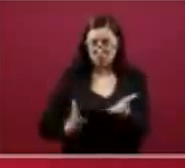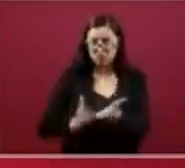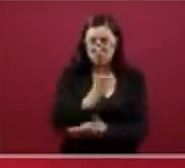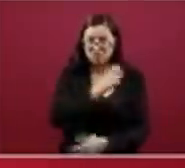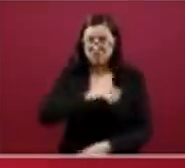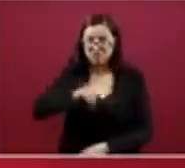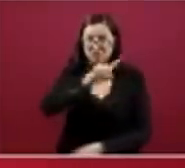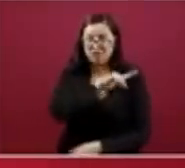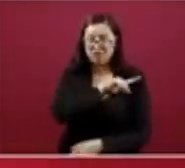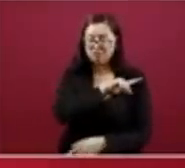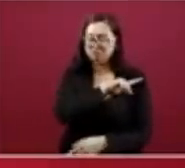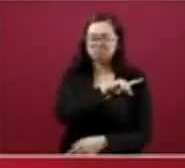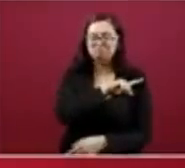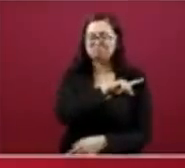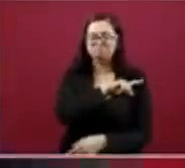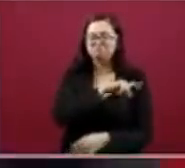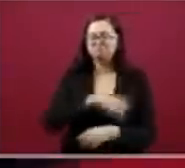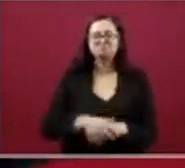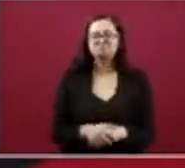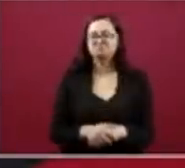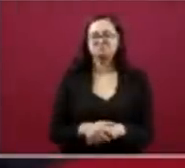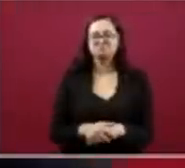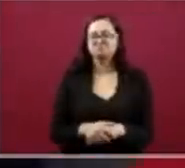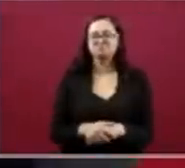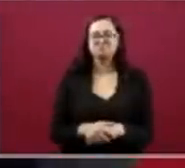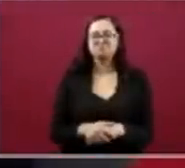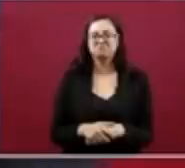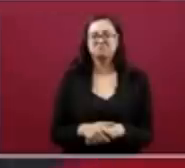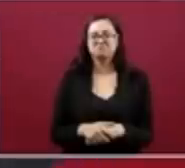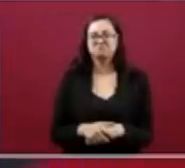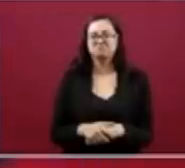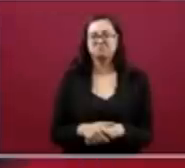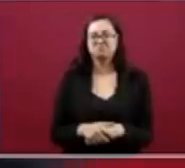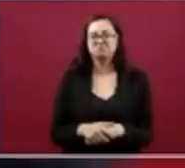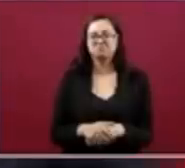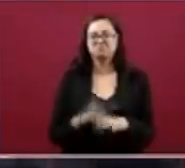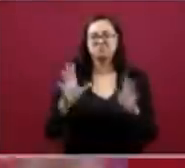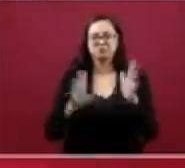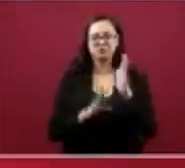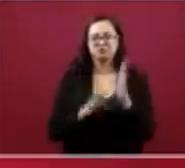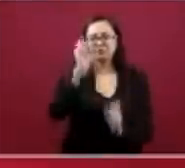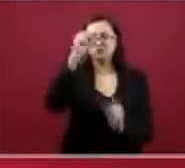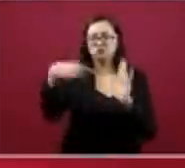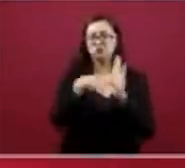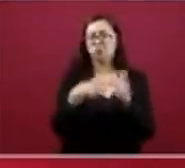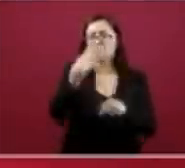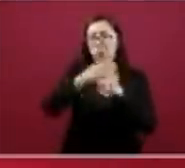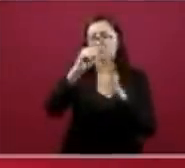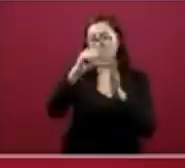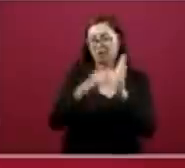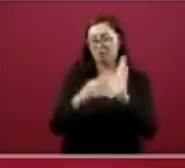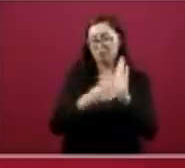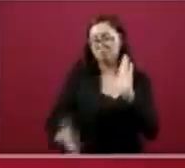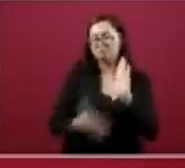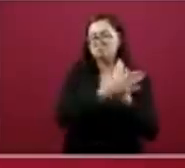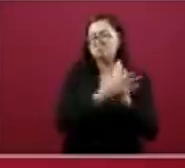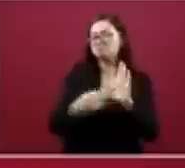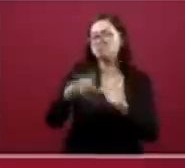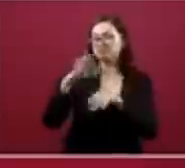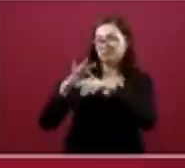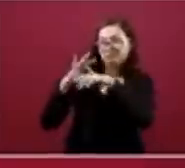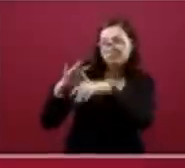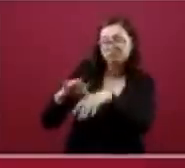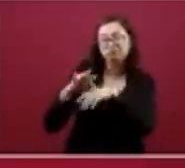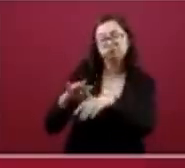salud, aunque está en el cuarto constitucional. O sea,